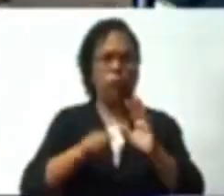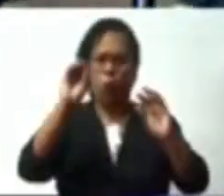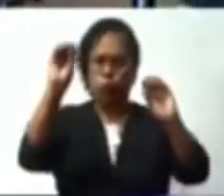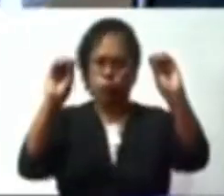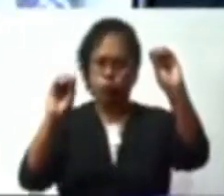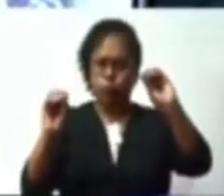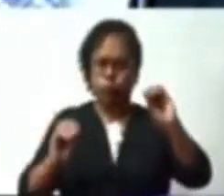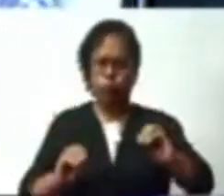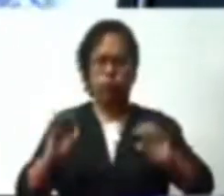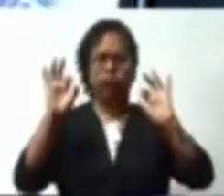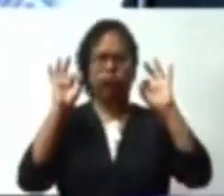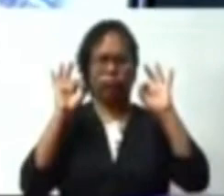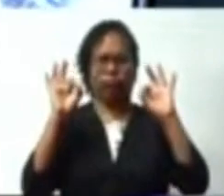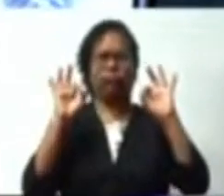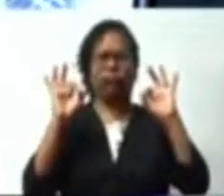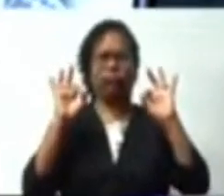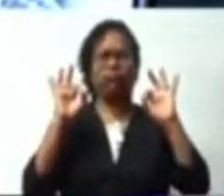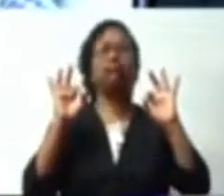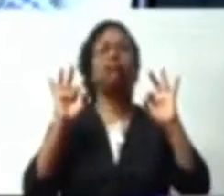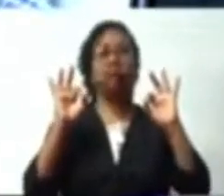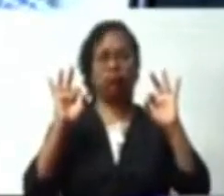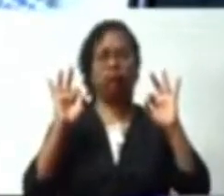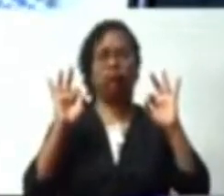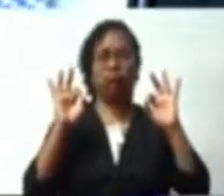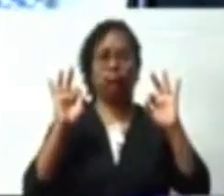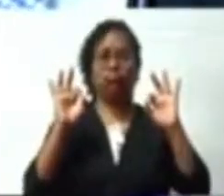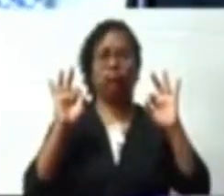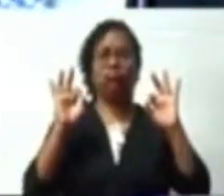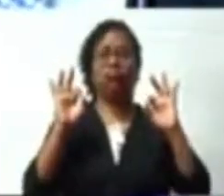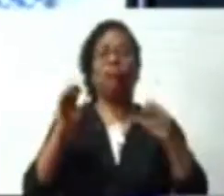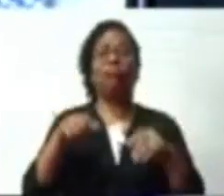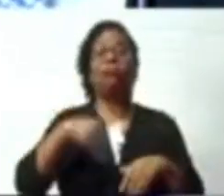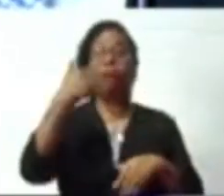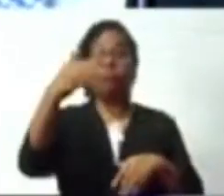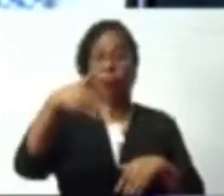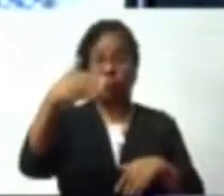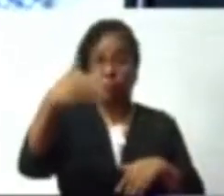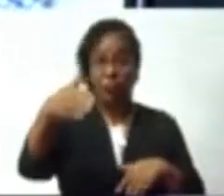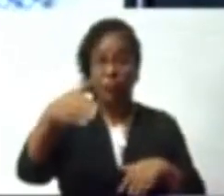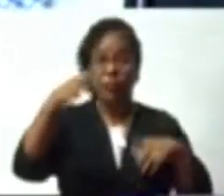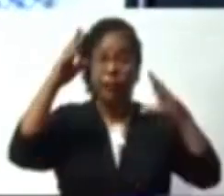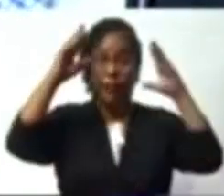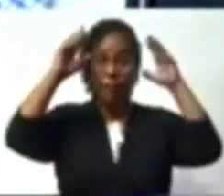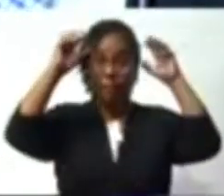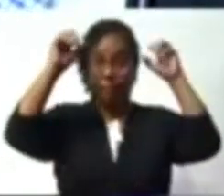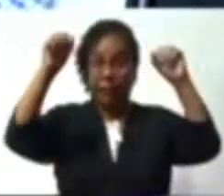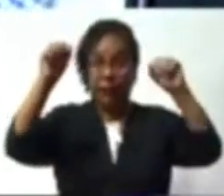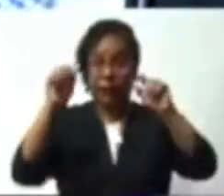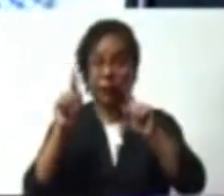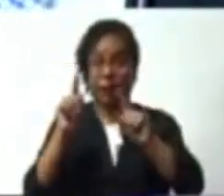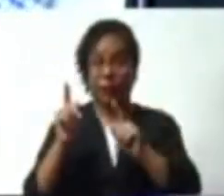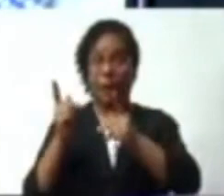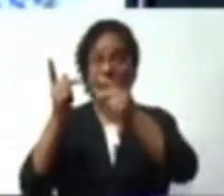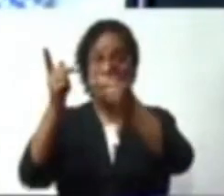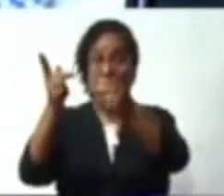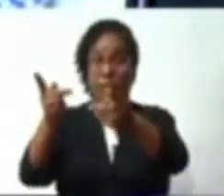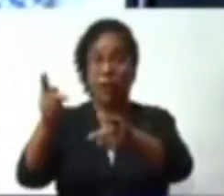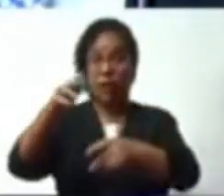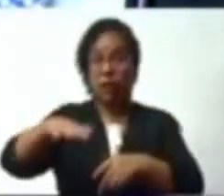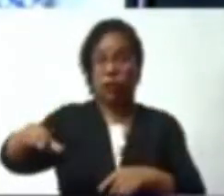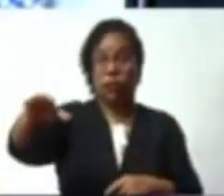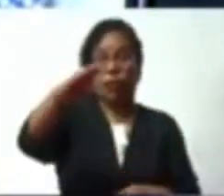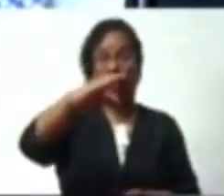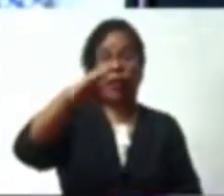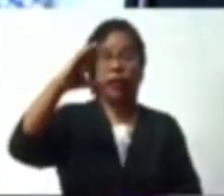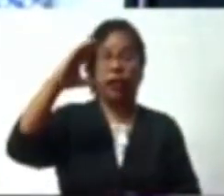el presidente fue a una comunidad, a la sección de los cacaos,